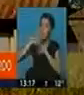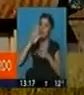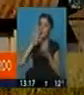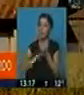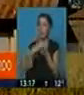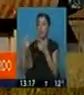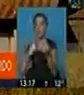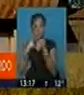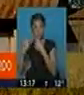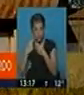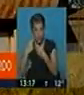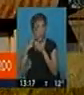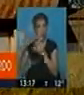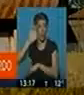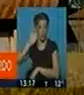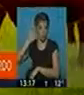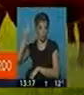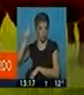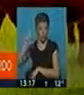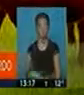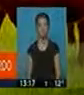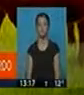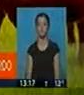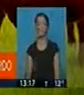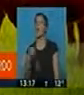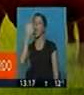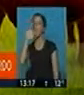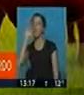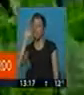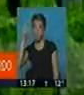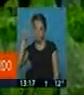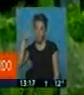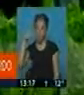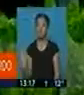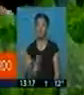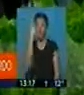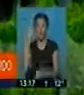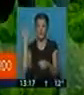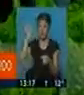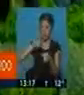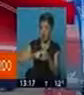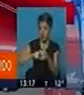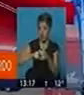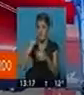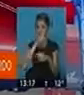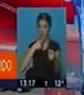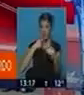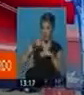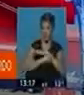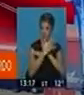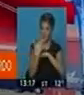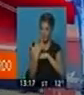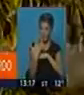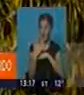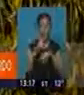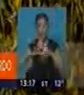de las negociaciones con los europeos. La Unión Europea es el principal socio comercial del Mercosur. En tanto, el